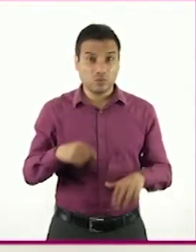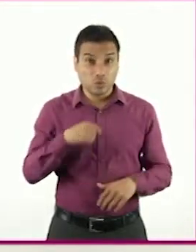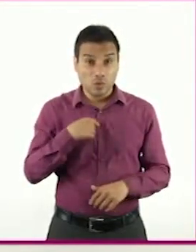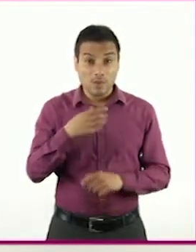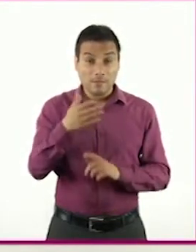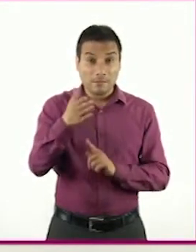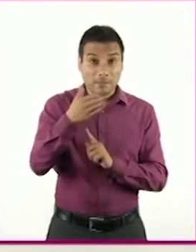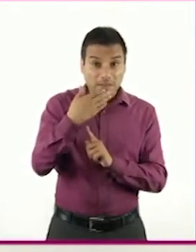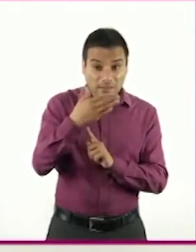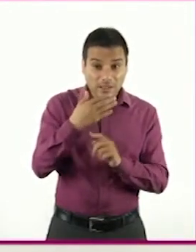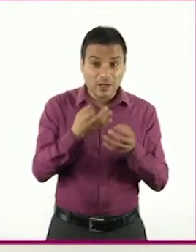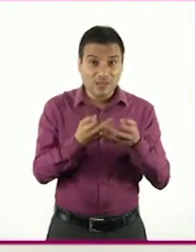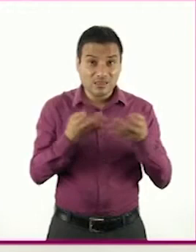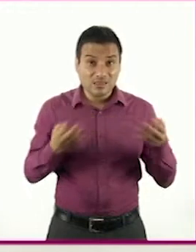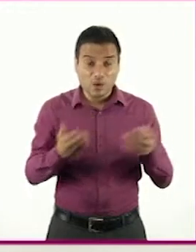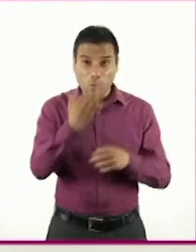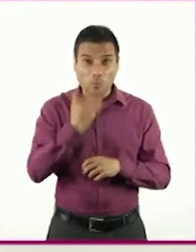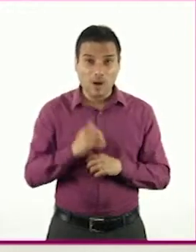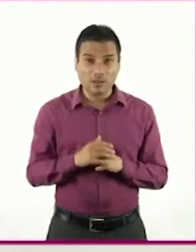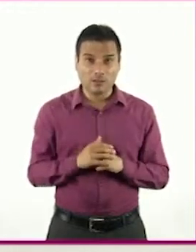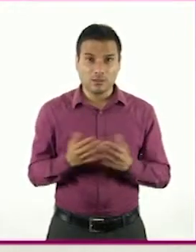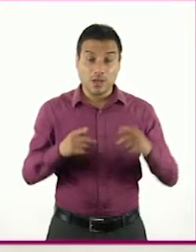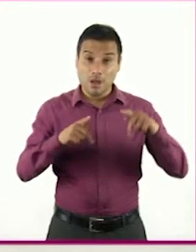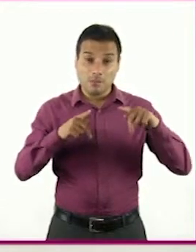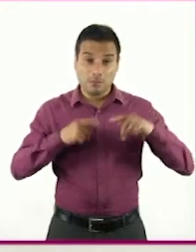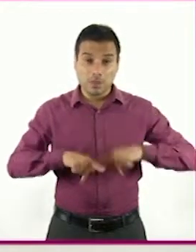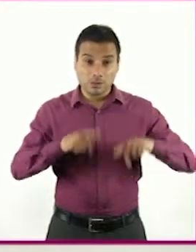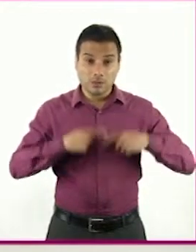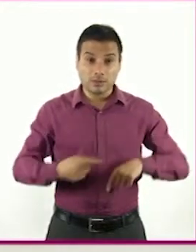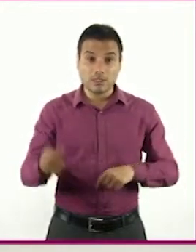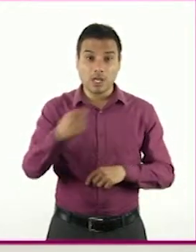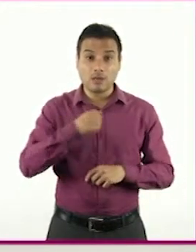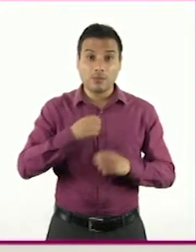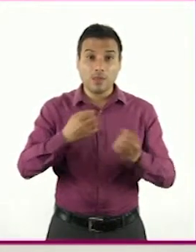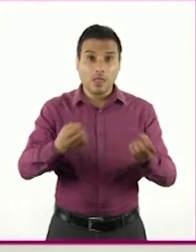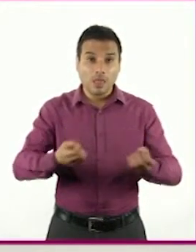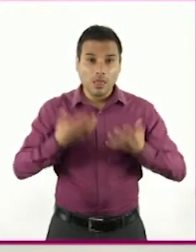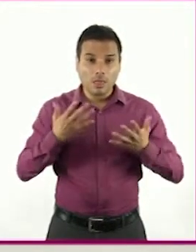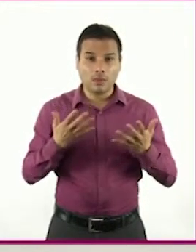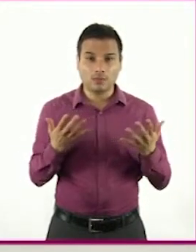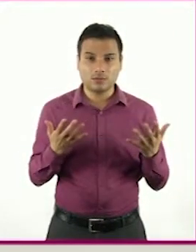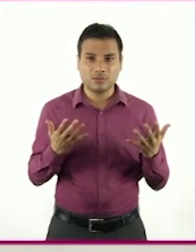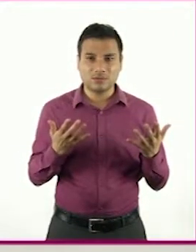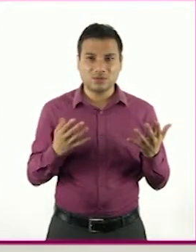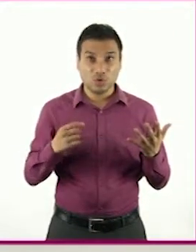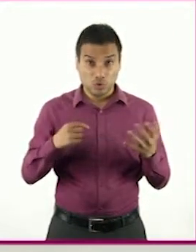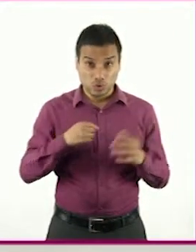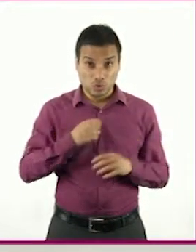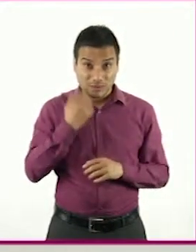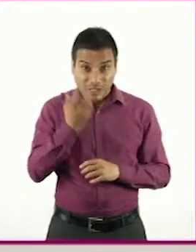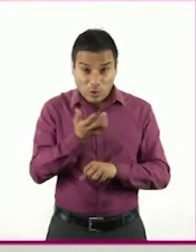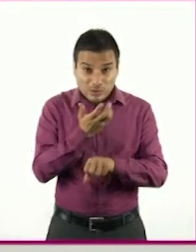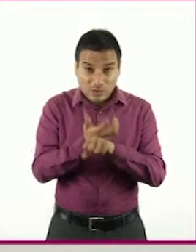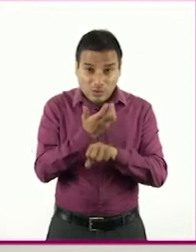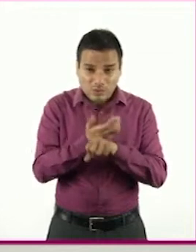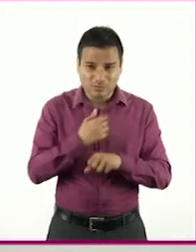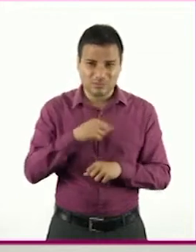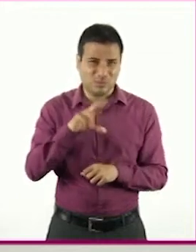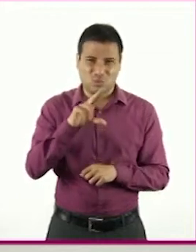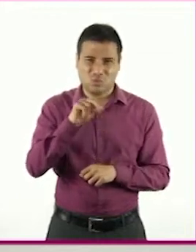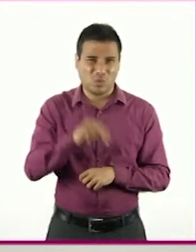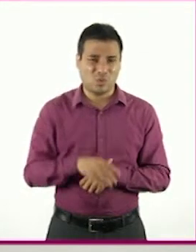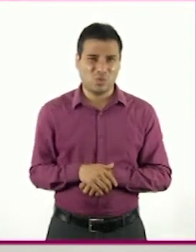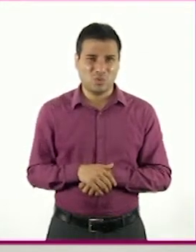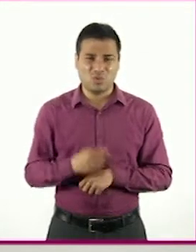tierra. Aturdidos por el abandono social y sabiendo bien que no queremos un mundo gringo y también que